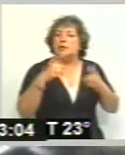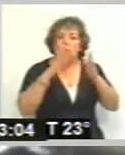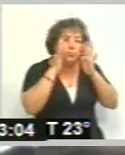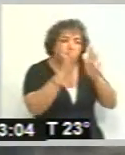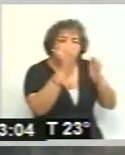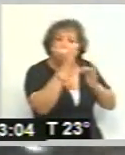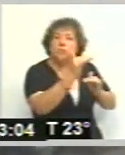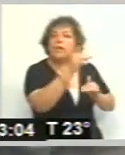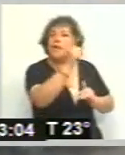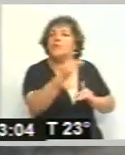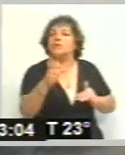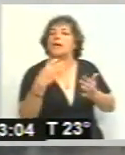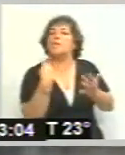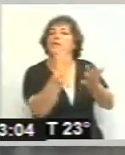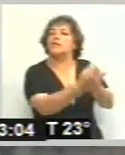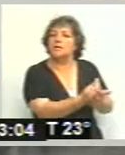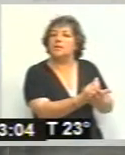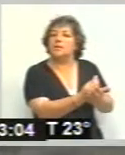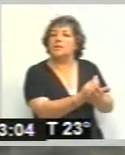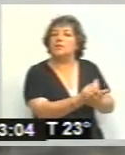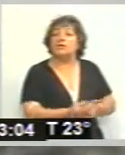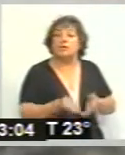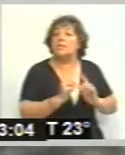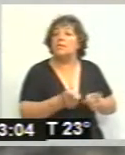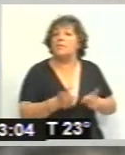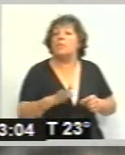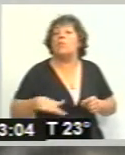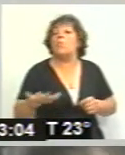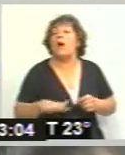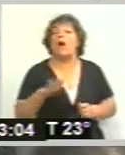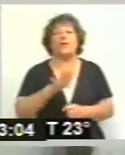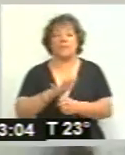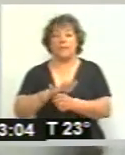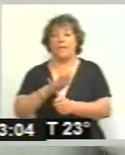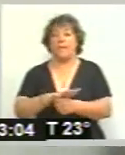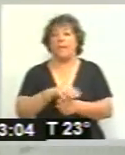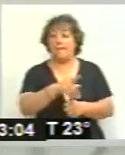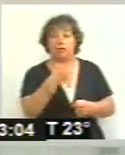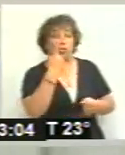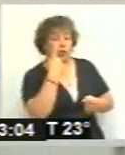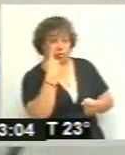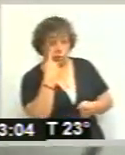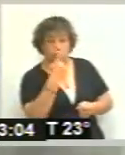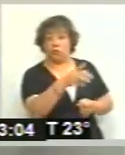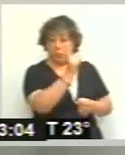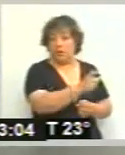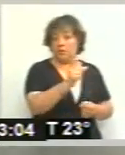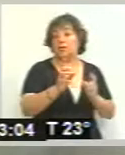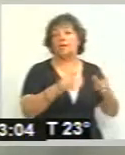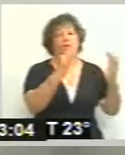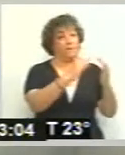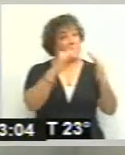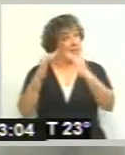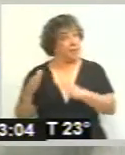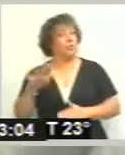que las personas que participan son del propio pueblo de Metán, por eso son reconocidas por sus víctimas y por vecinos de la